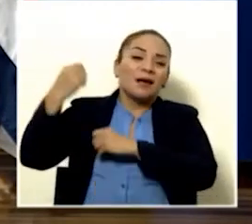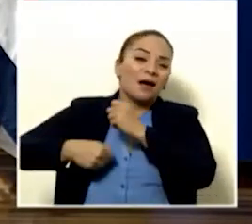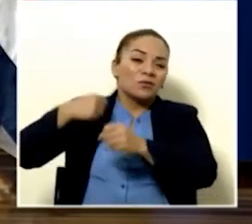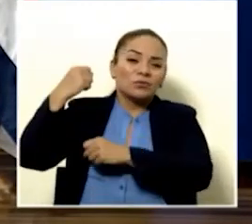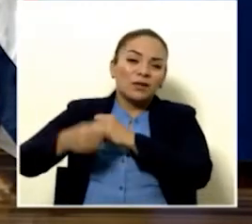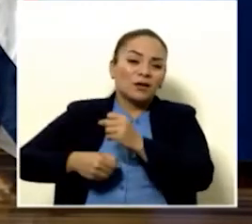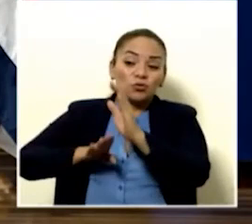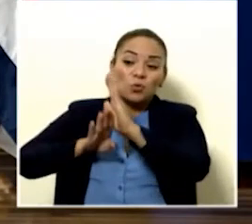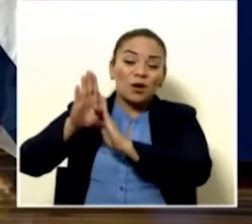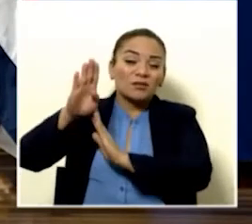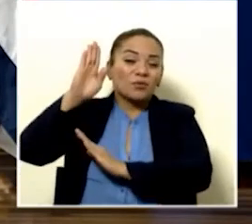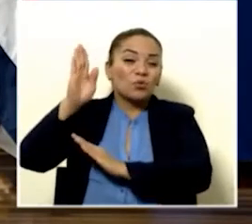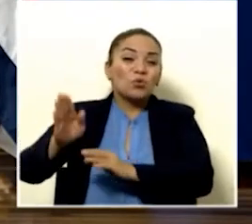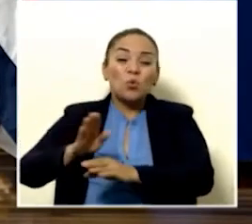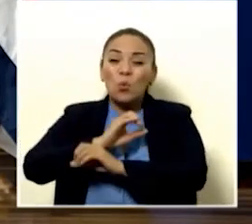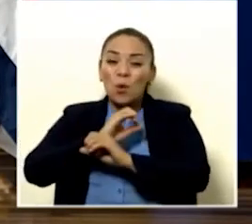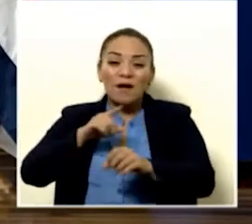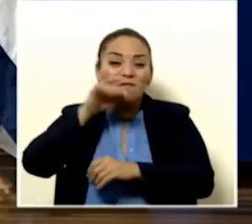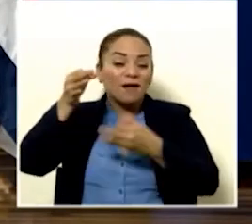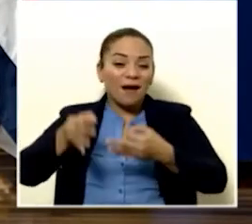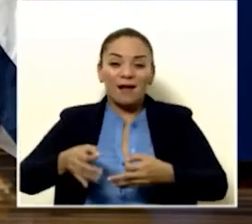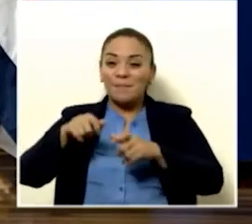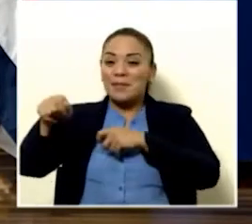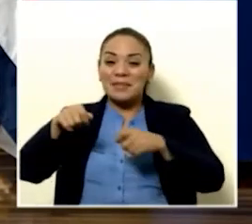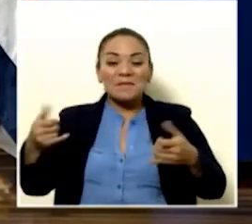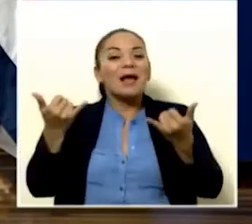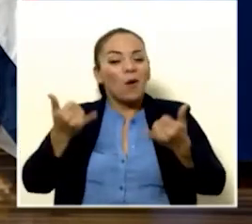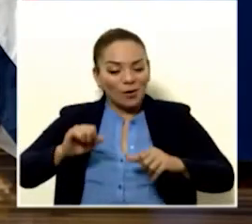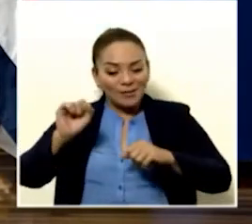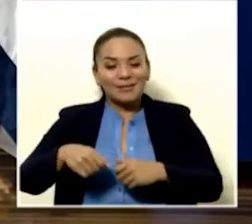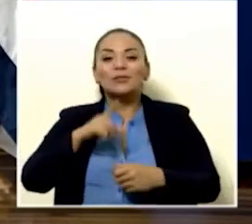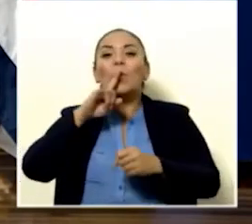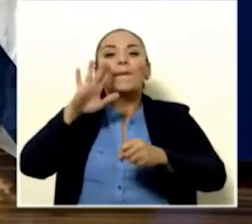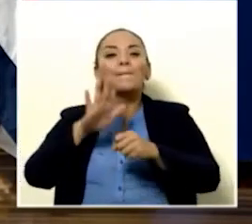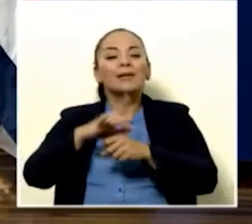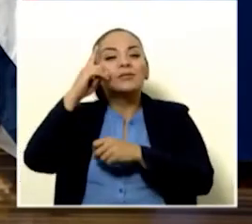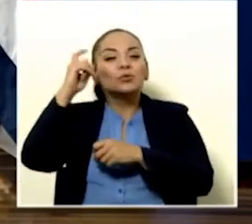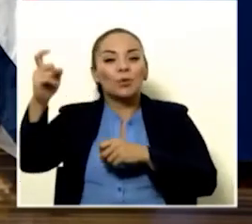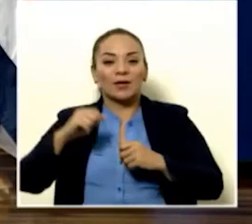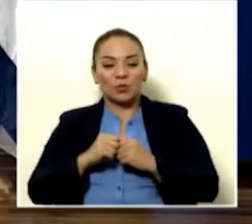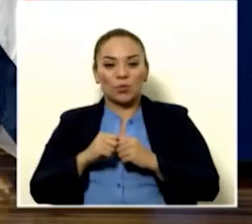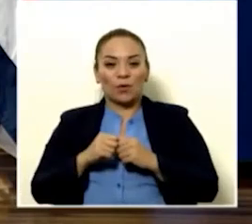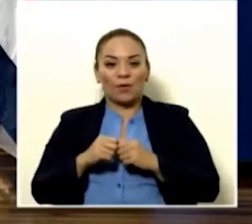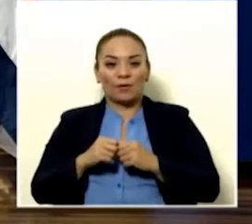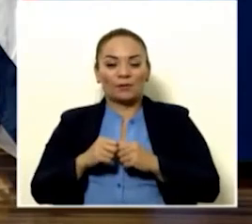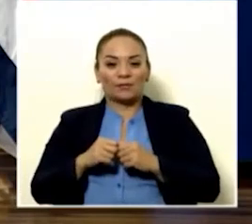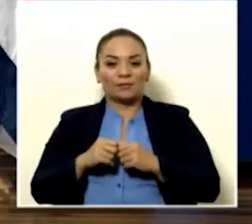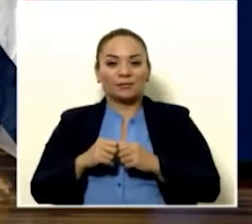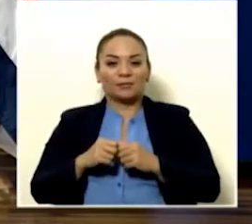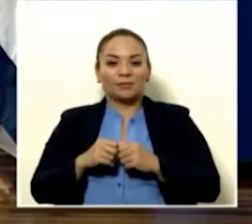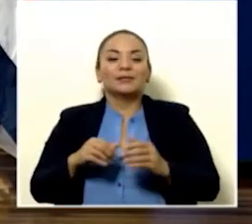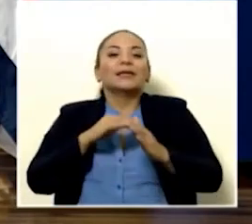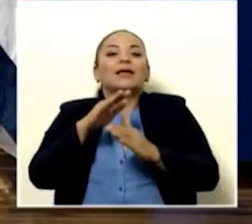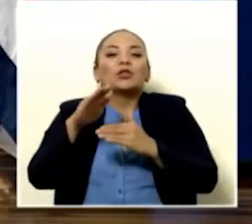habido progreso real y medible para cumplir con el sueño de que en Gavilán Canta, en